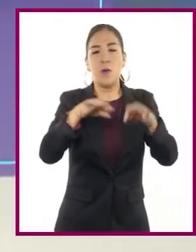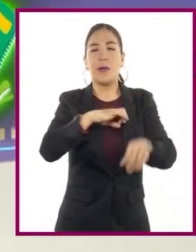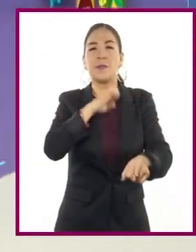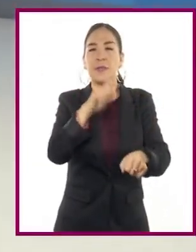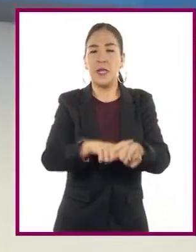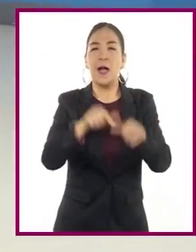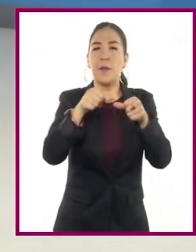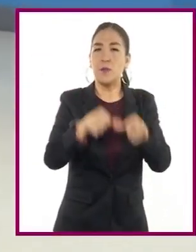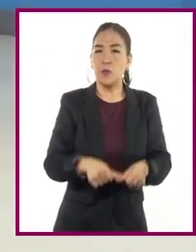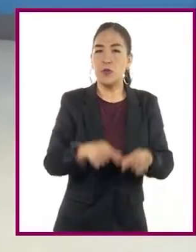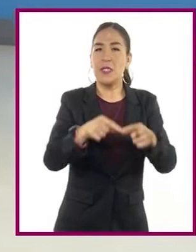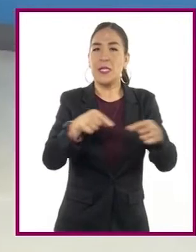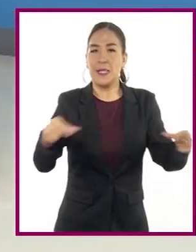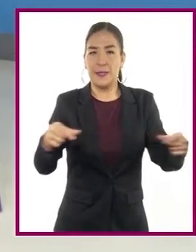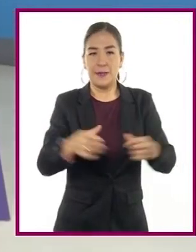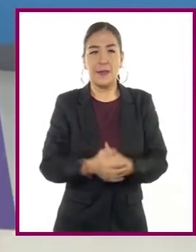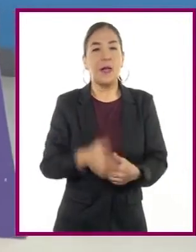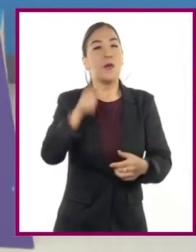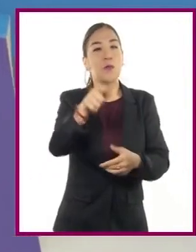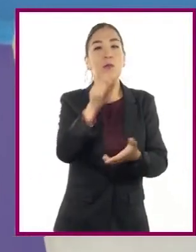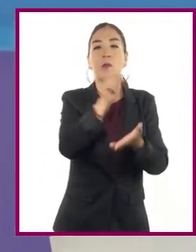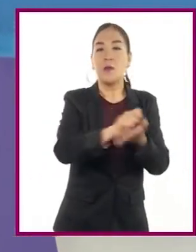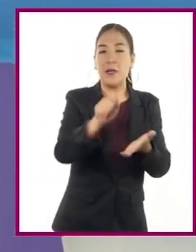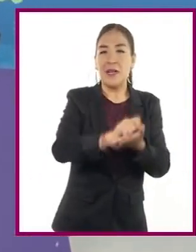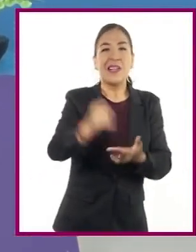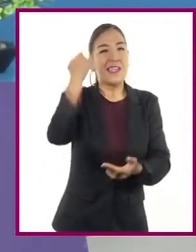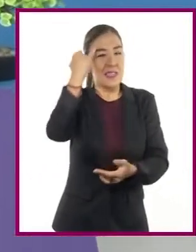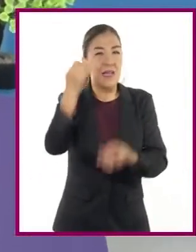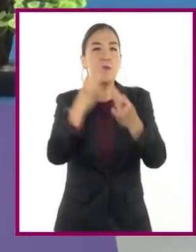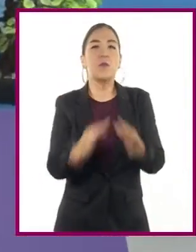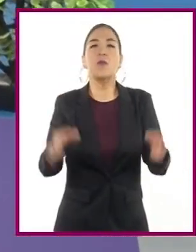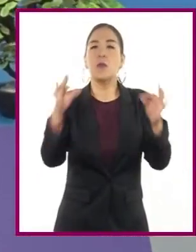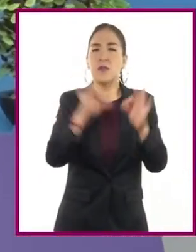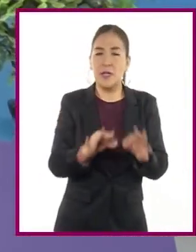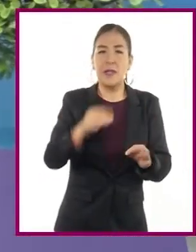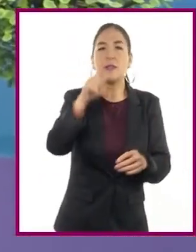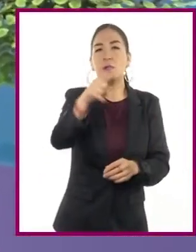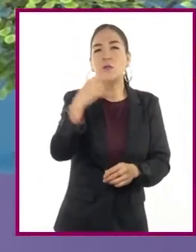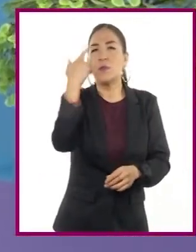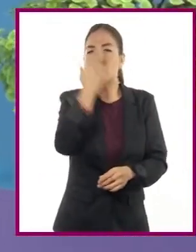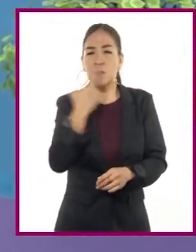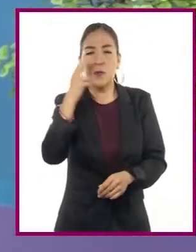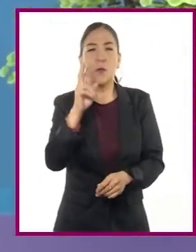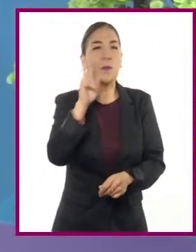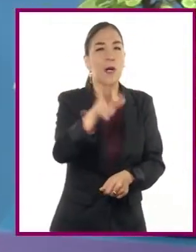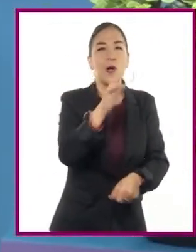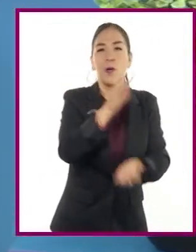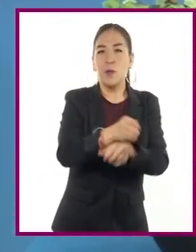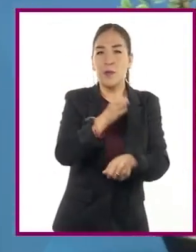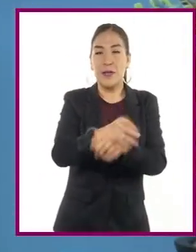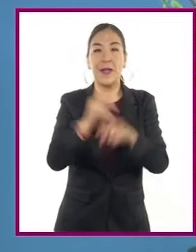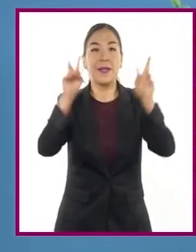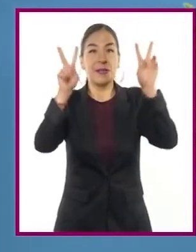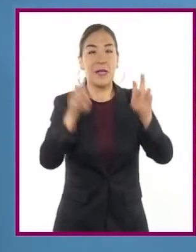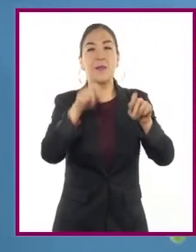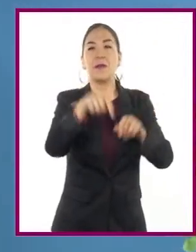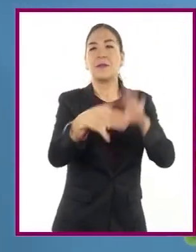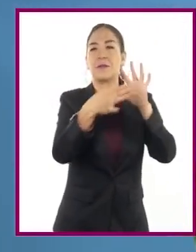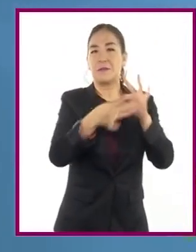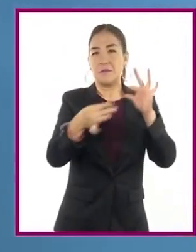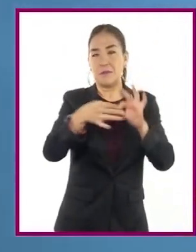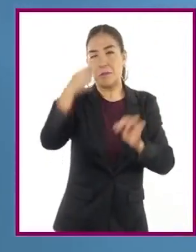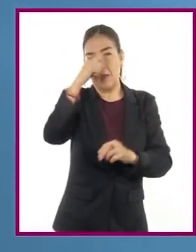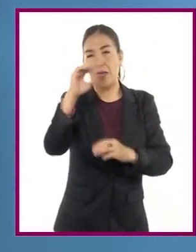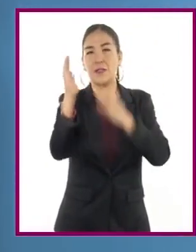regleta. Anoten las ideas principales, preguntas y reflexiones que surjan a partir del tema que estaremos